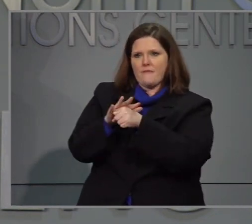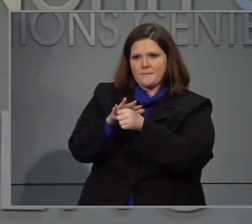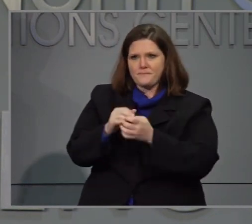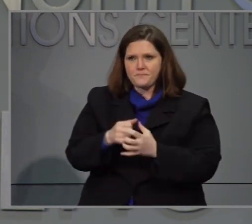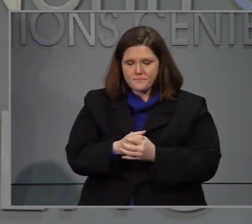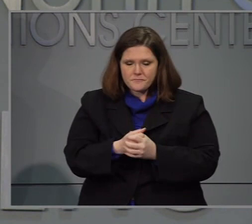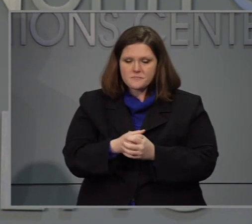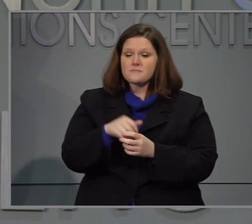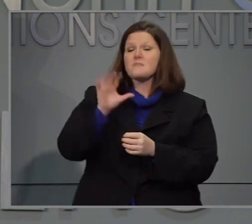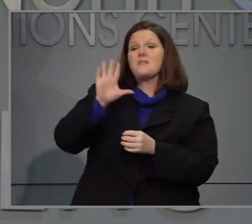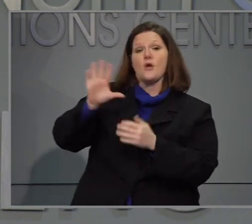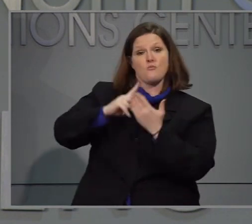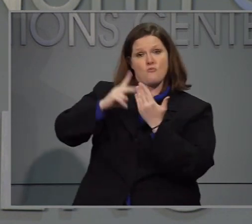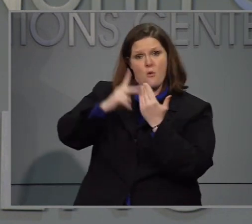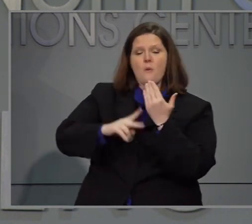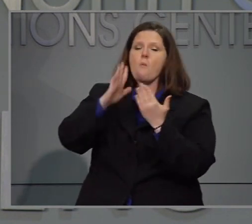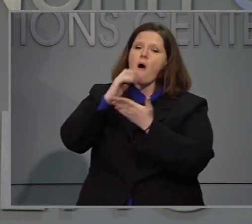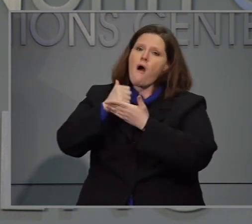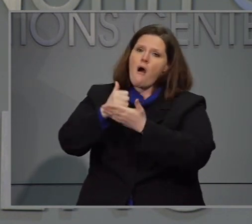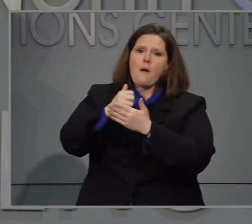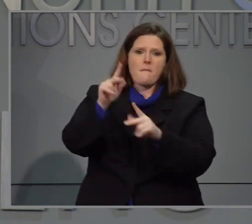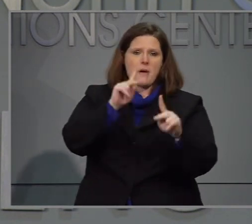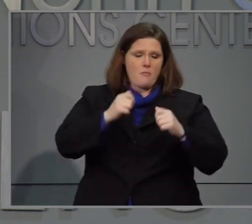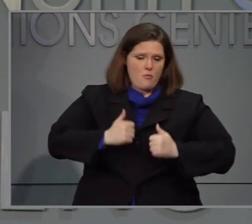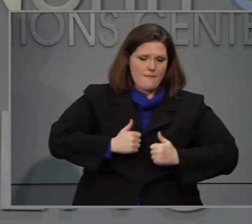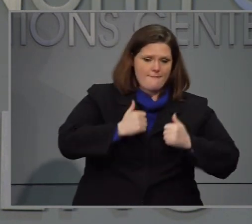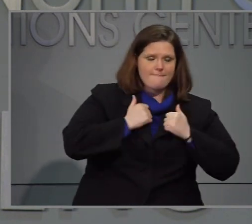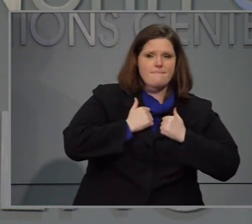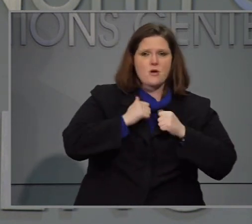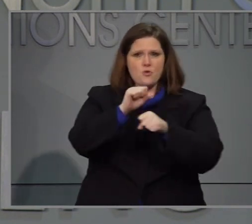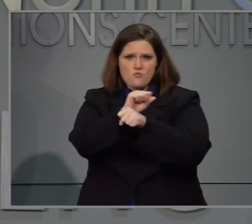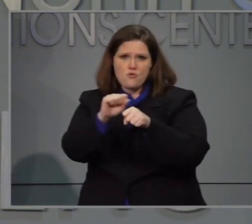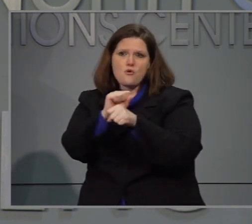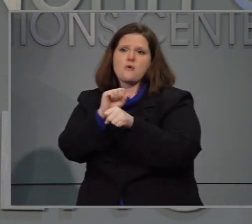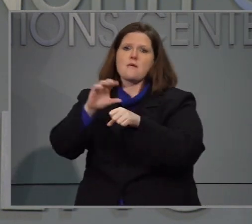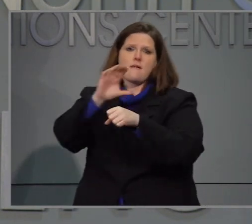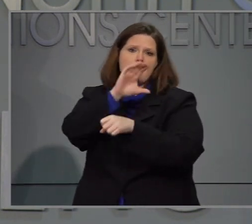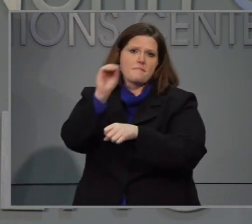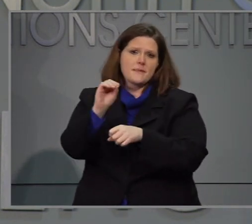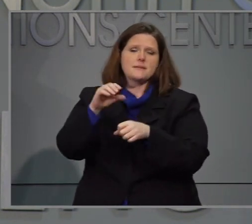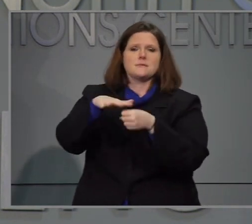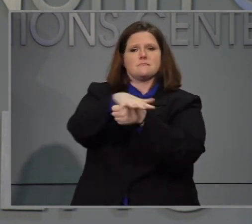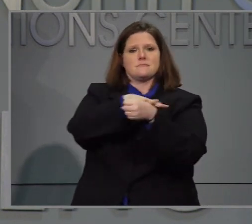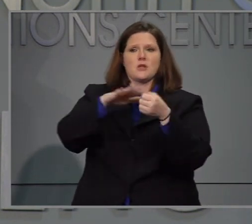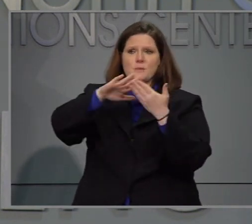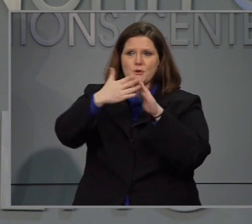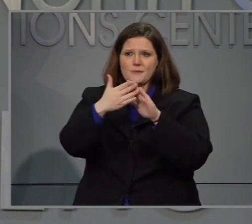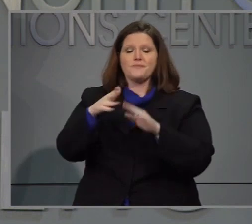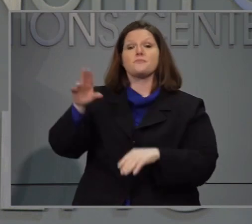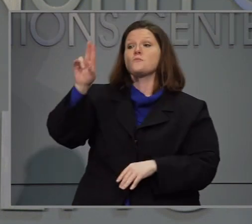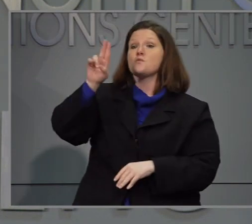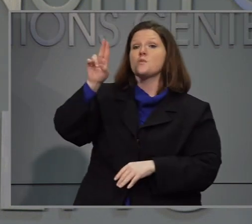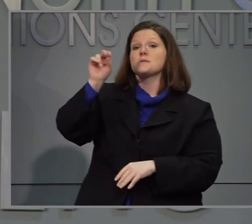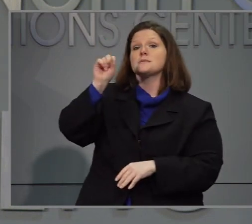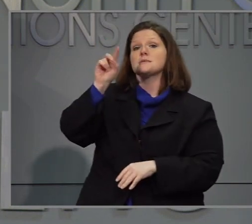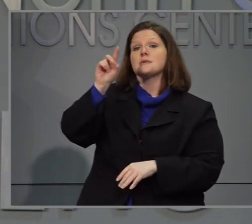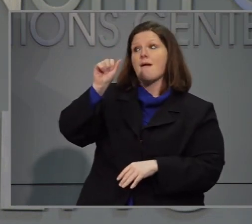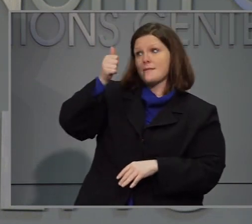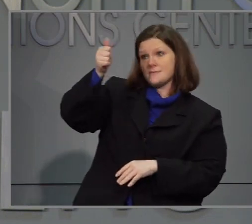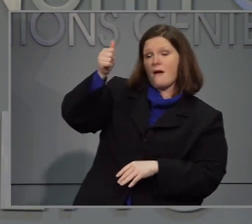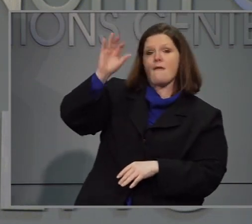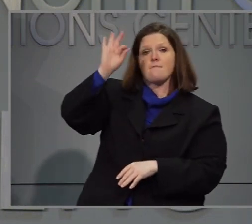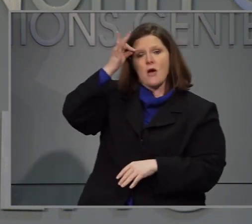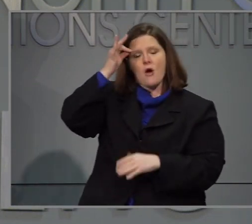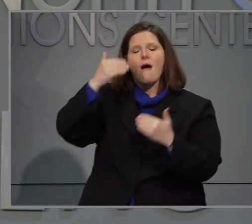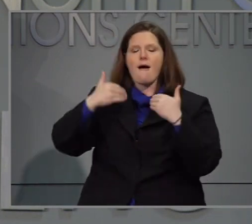pandemia. Estos programas ayudan en los esfuerzos de recuperación de los residentes, negocios y comunidades